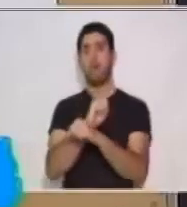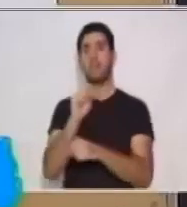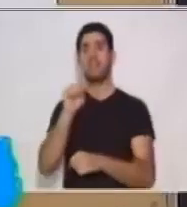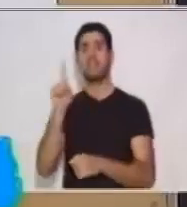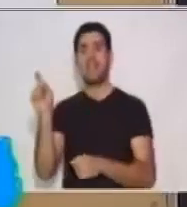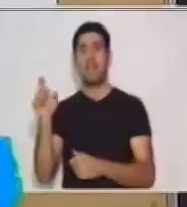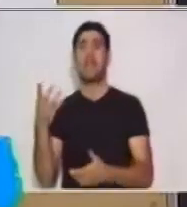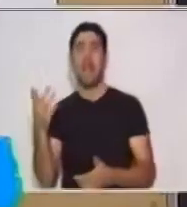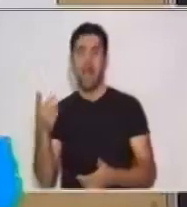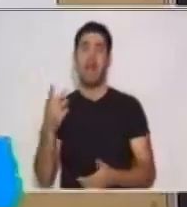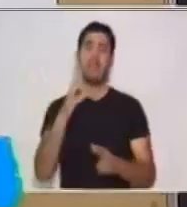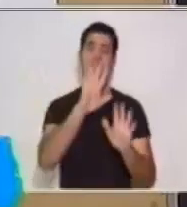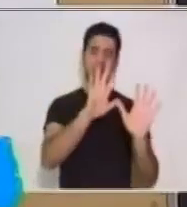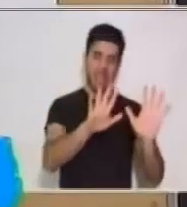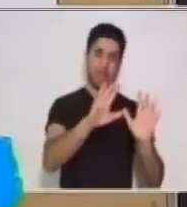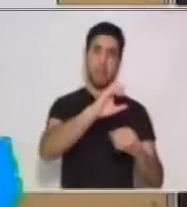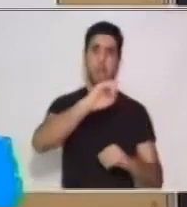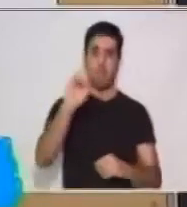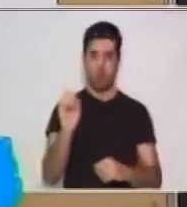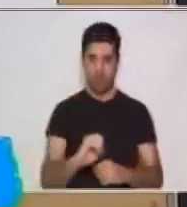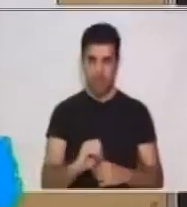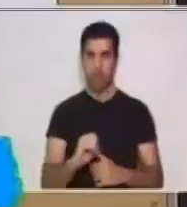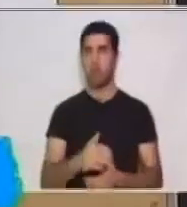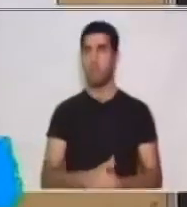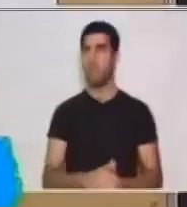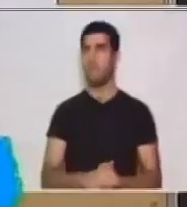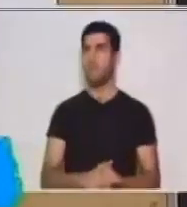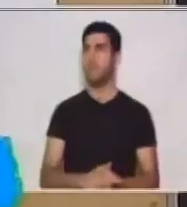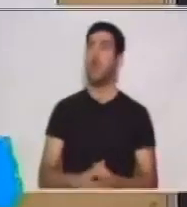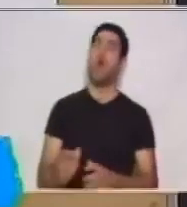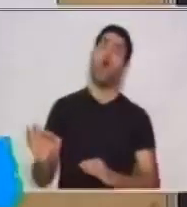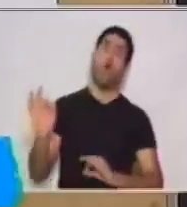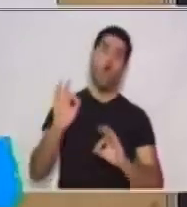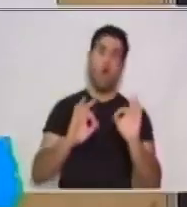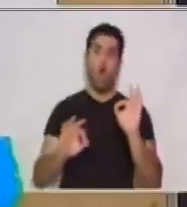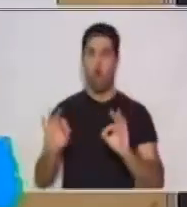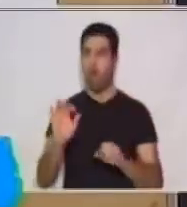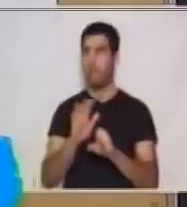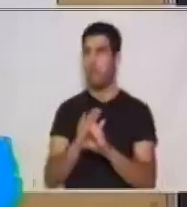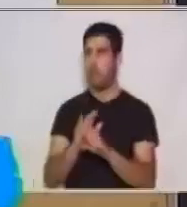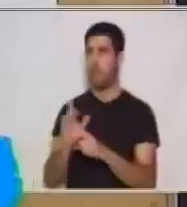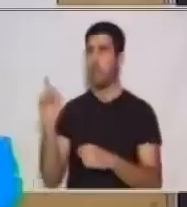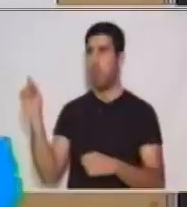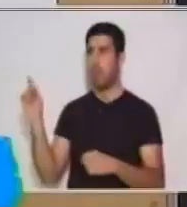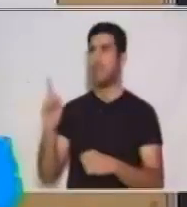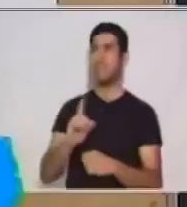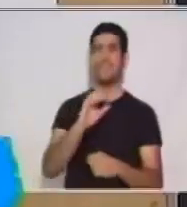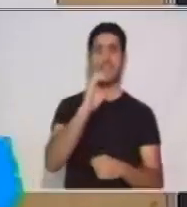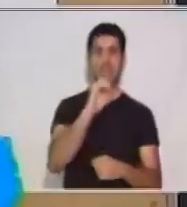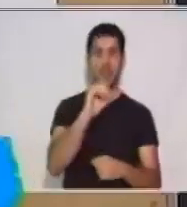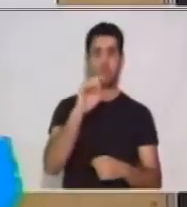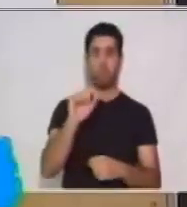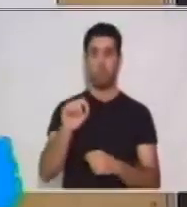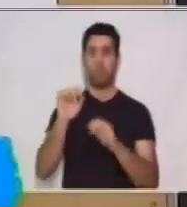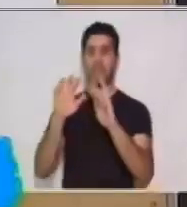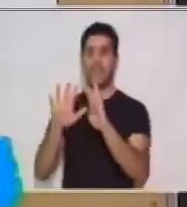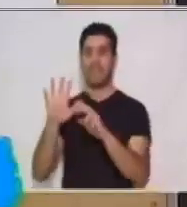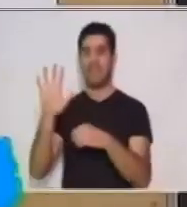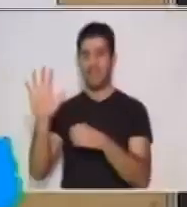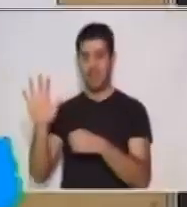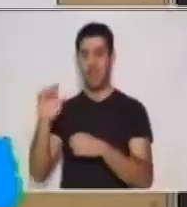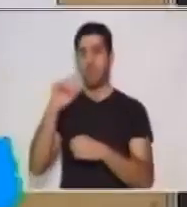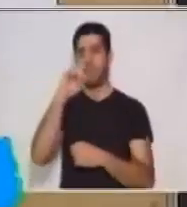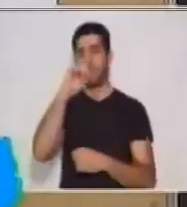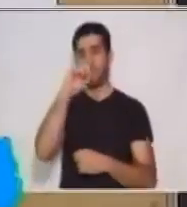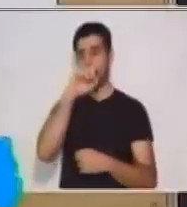por 100 y obtengo un 10%. Si tengo 0.75, o sea, tengo 3